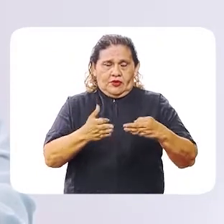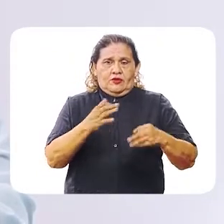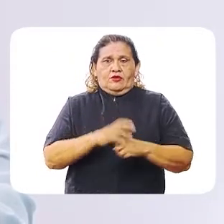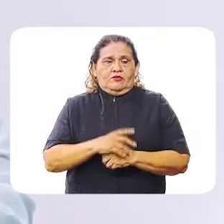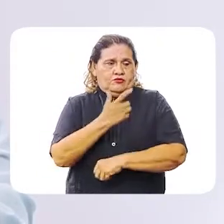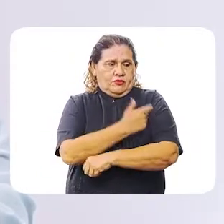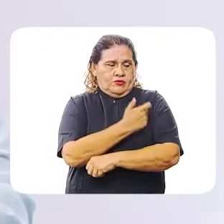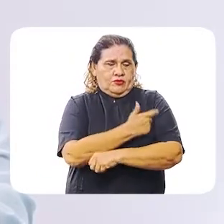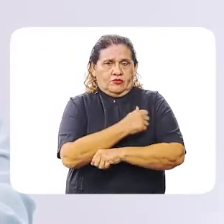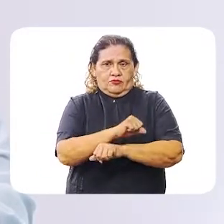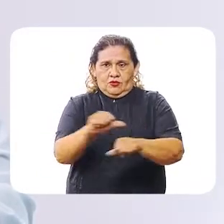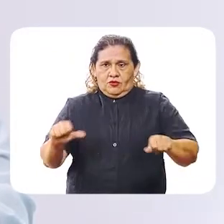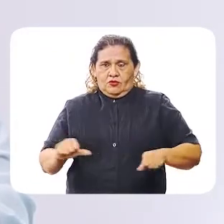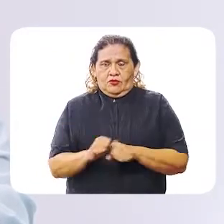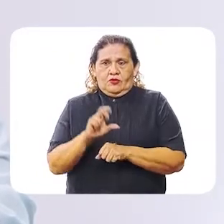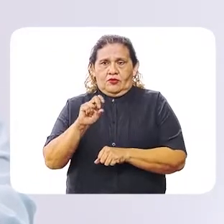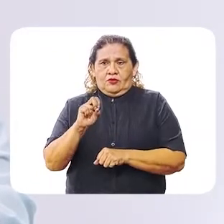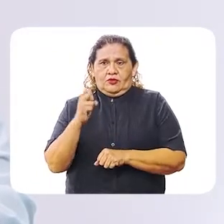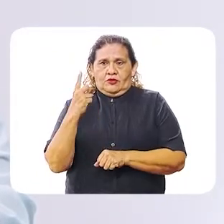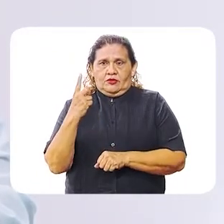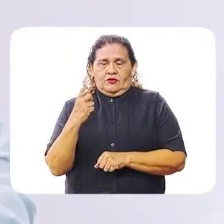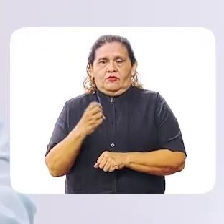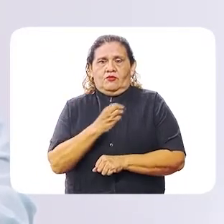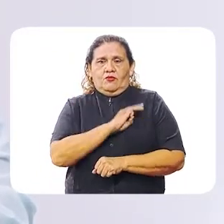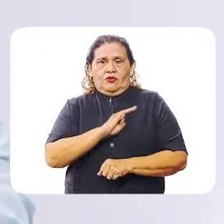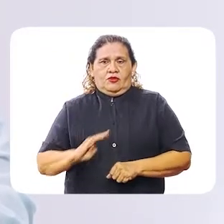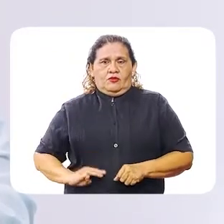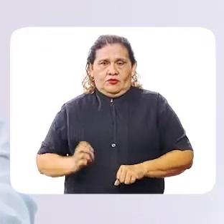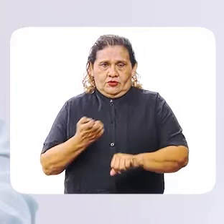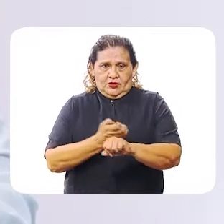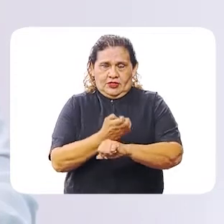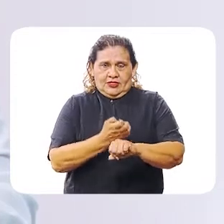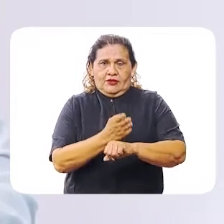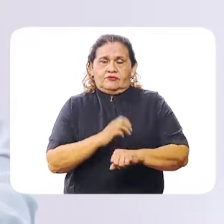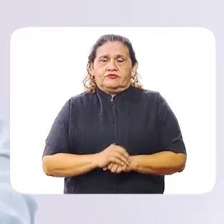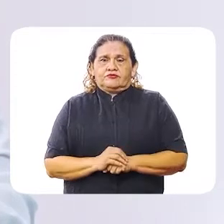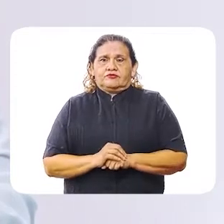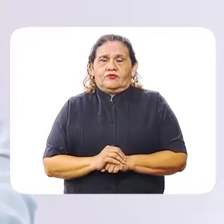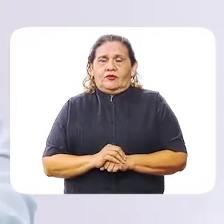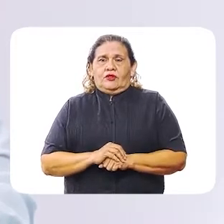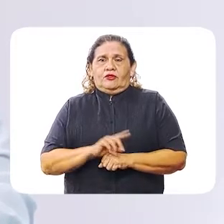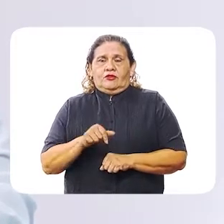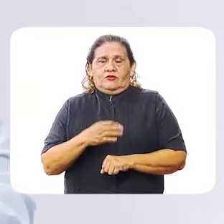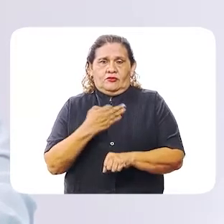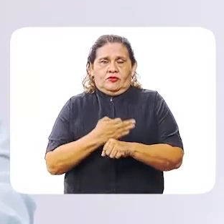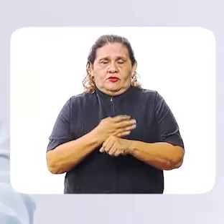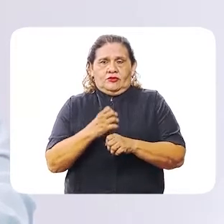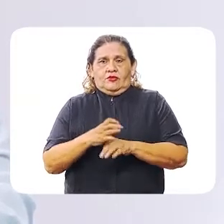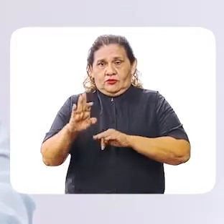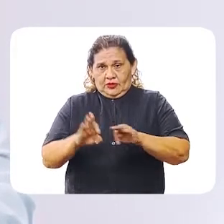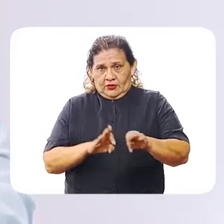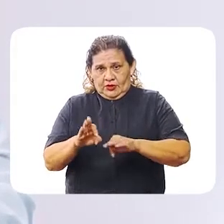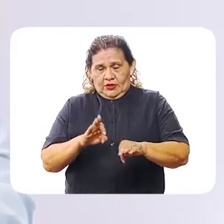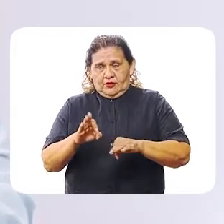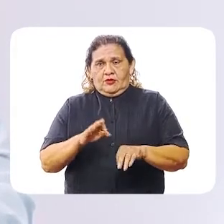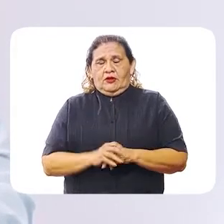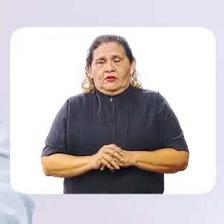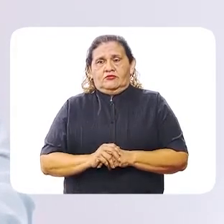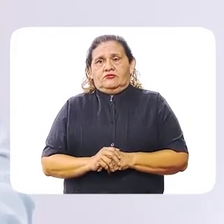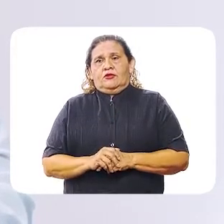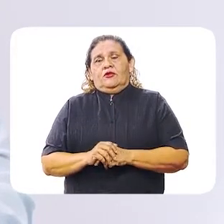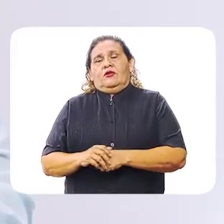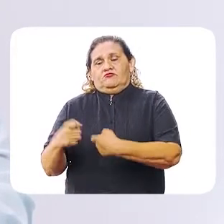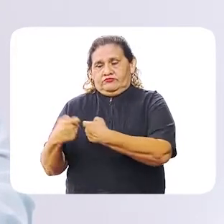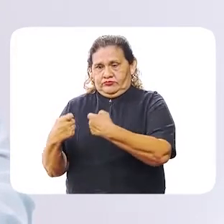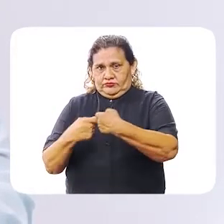de este sector de la población en 31 municipios del estado. En estos procesos estamos trabajando de manera conjunta